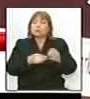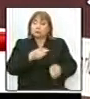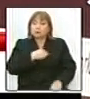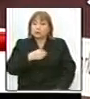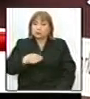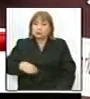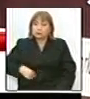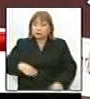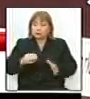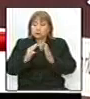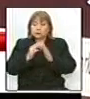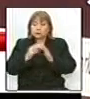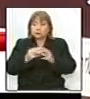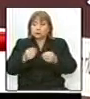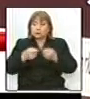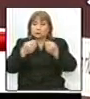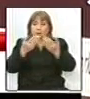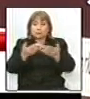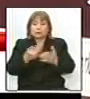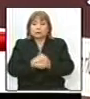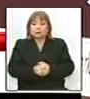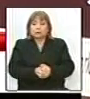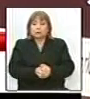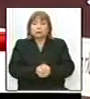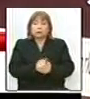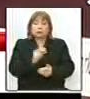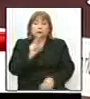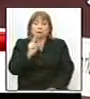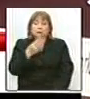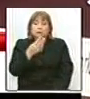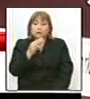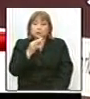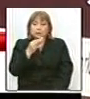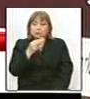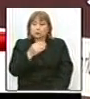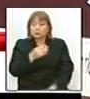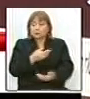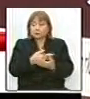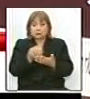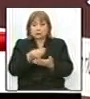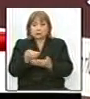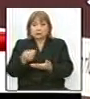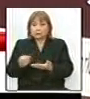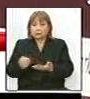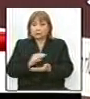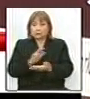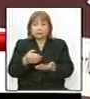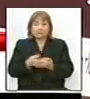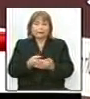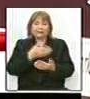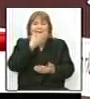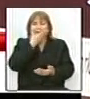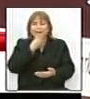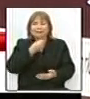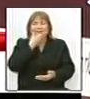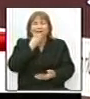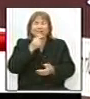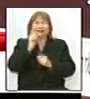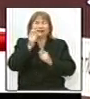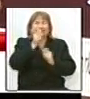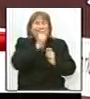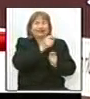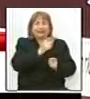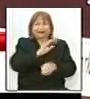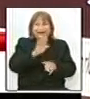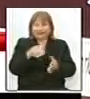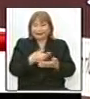Vivienda transfiere 1.651 millones en el año 2019, la reparte por todo el Perú como Papá Noel, y después, ¿qué sucede?